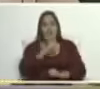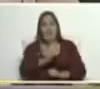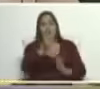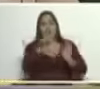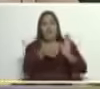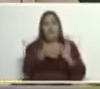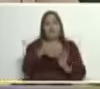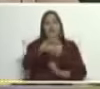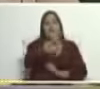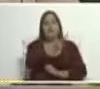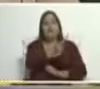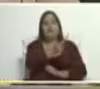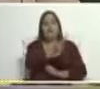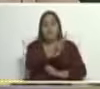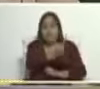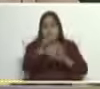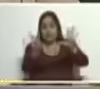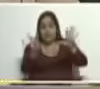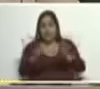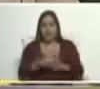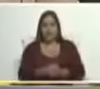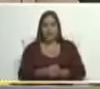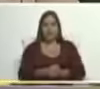que en el